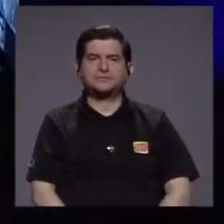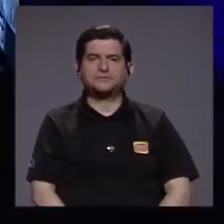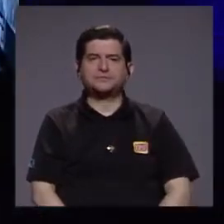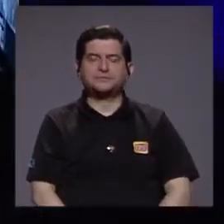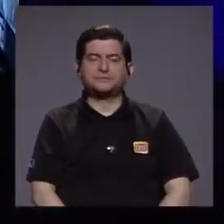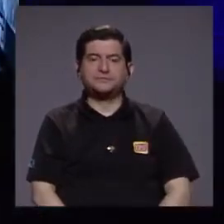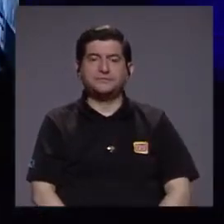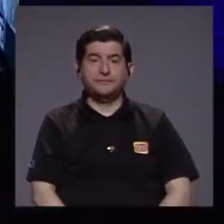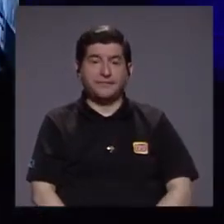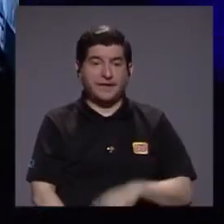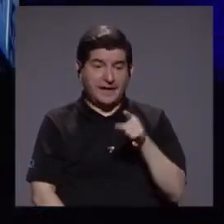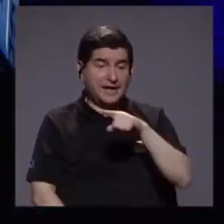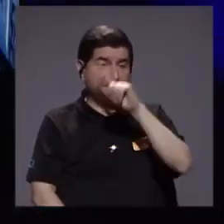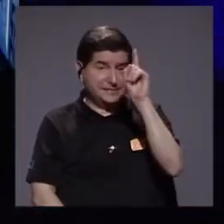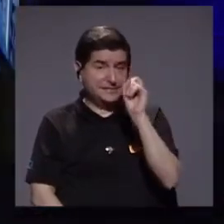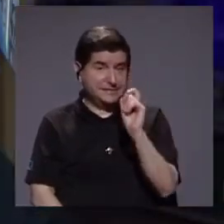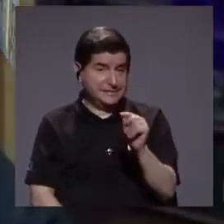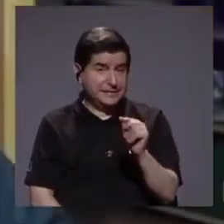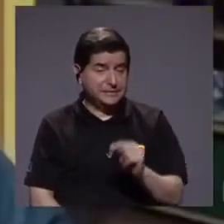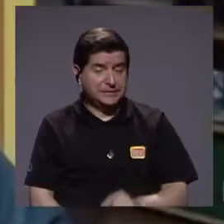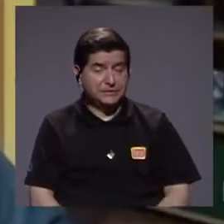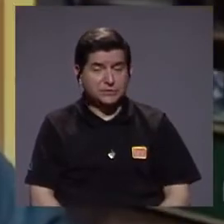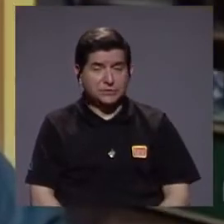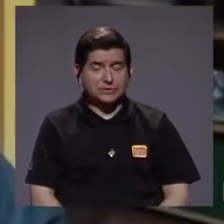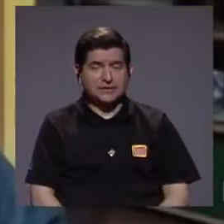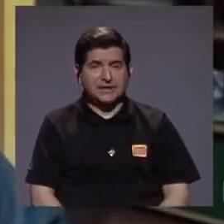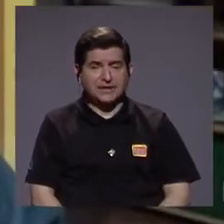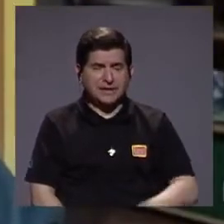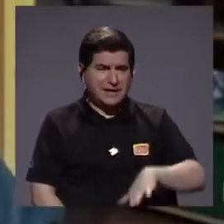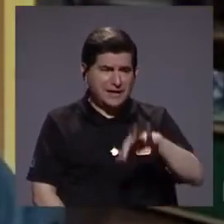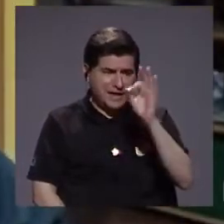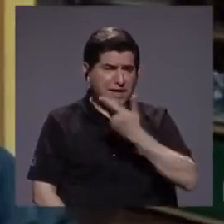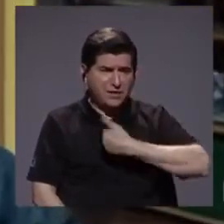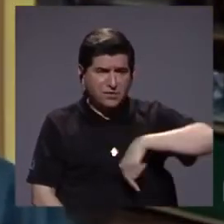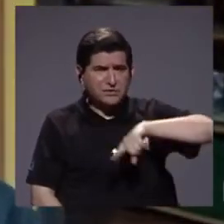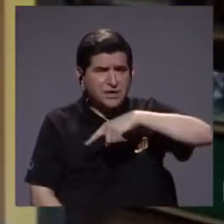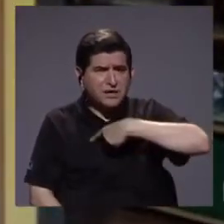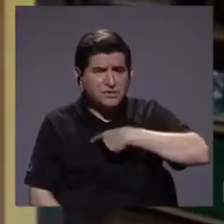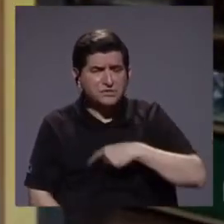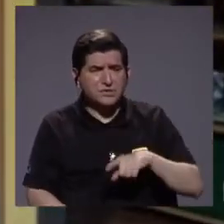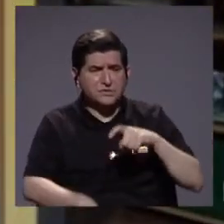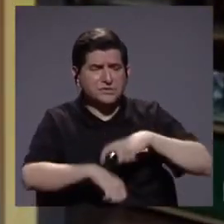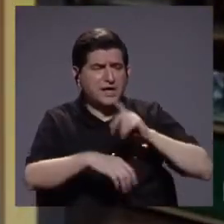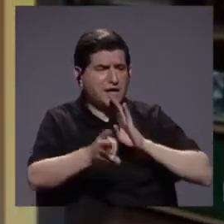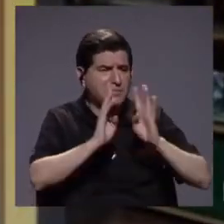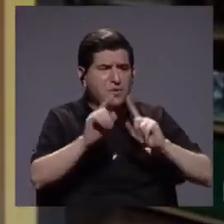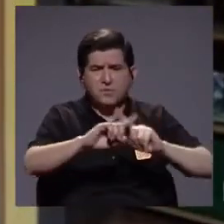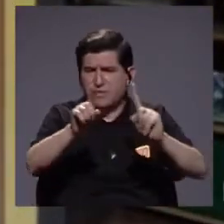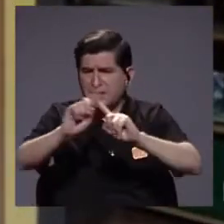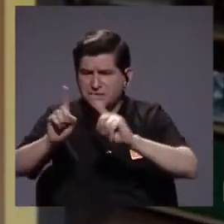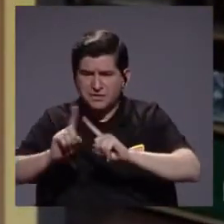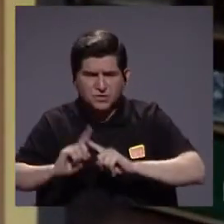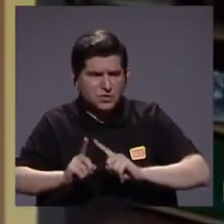Sí, esta es una pregunta que hemos encontrado nosotros al estar hablando con los